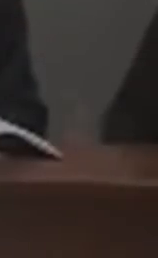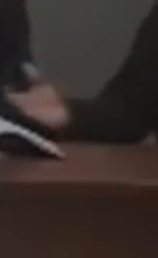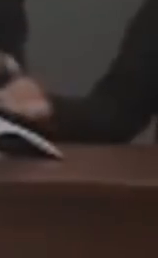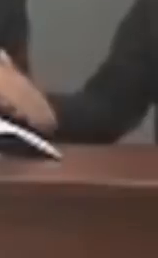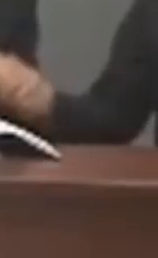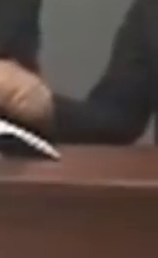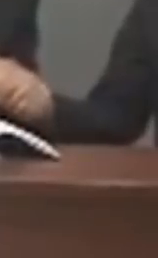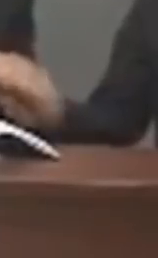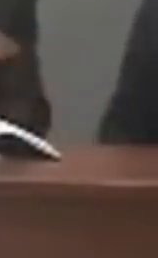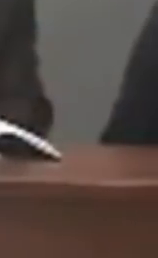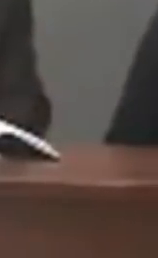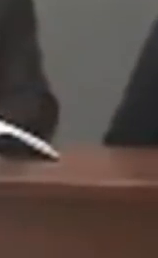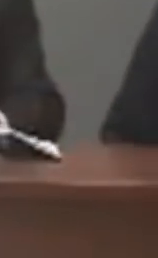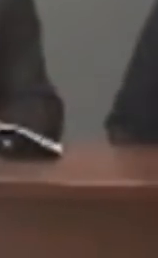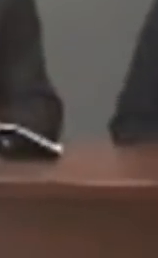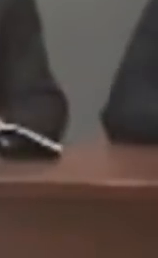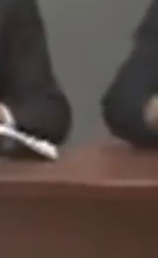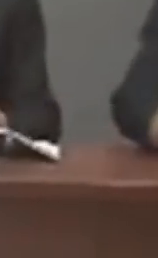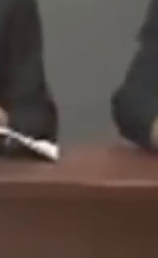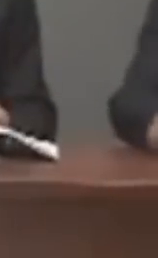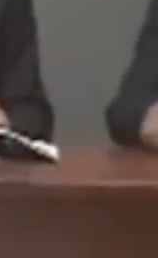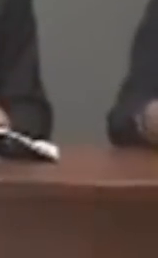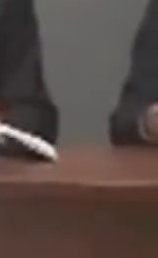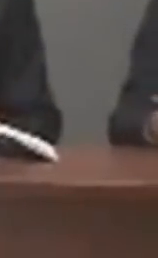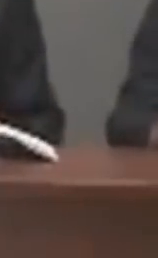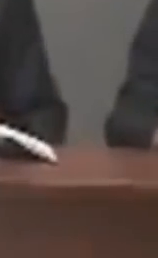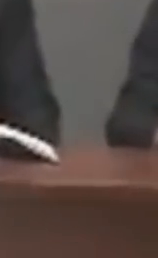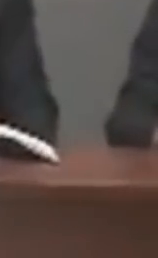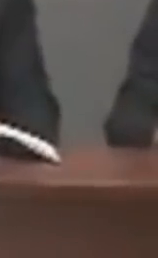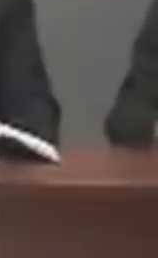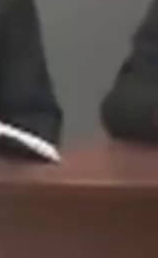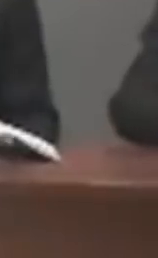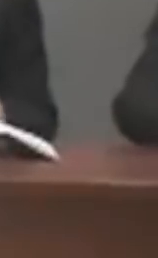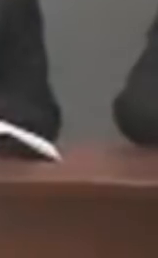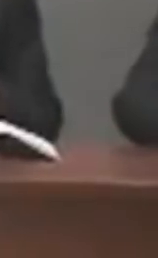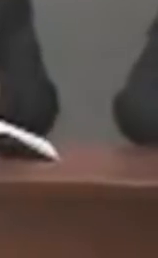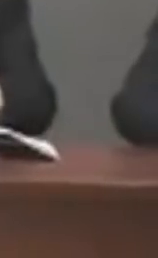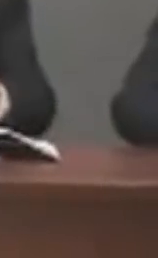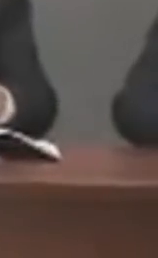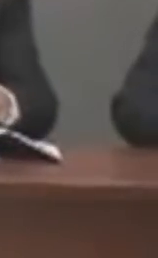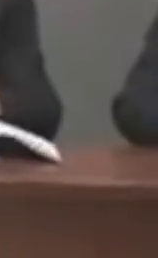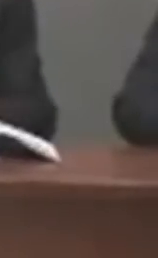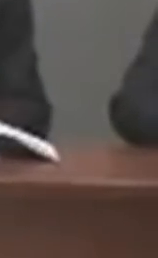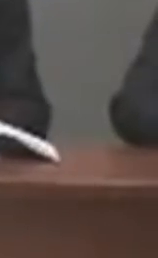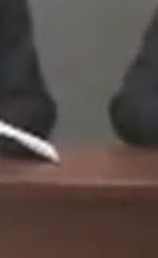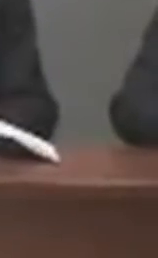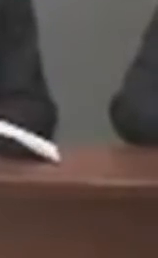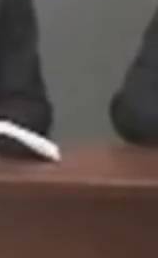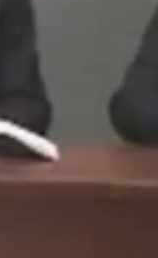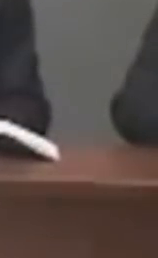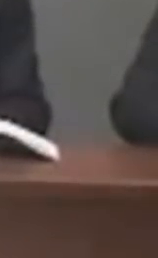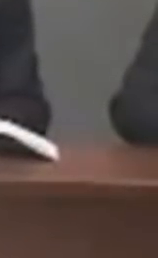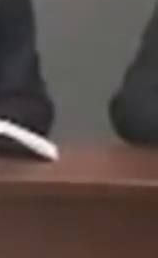Por su parte, Vizcarra dijo que en la cita hablaron sobre la necesidad de hacer un esfuerzo de integración energética a través del gas, y